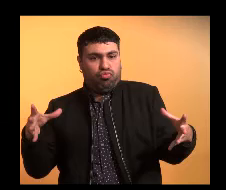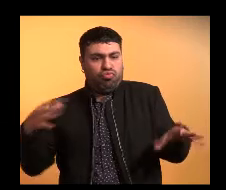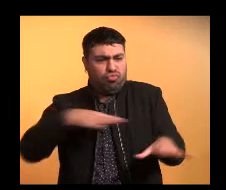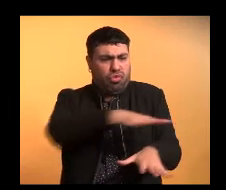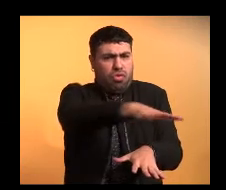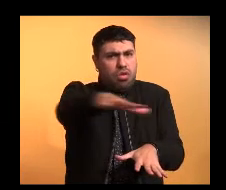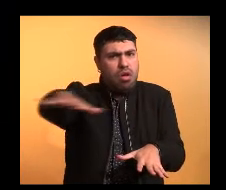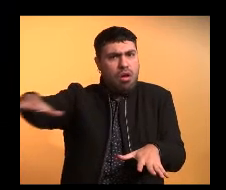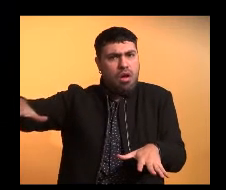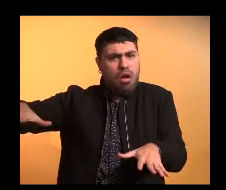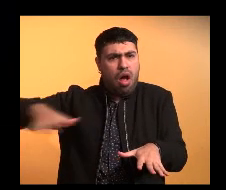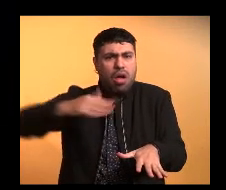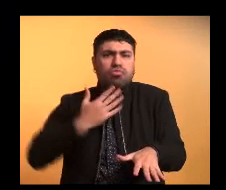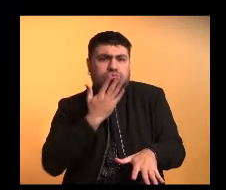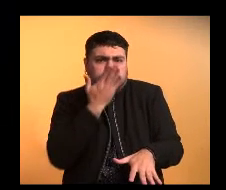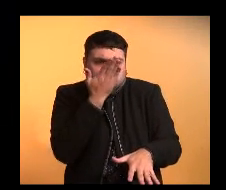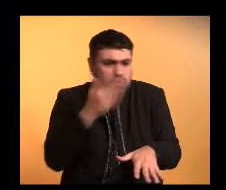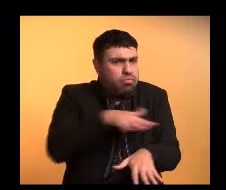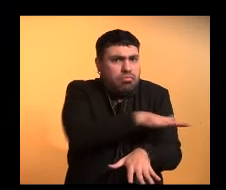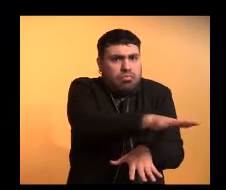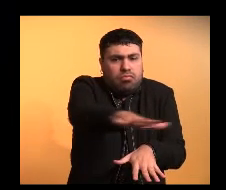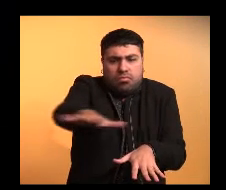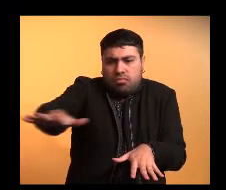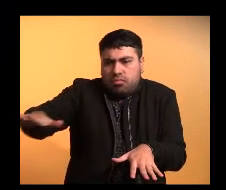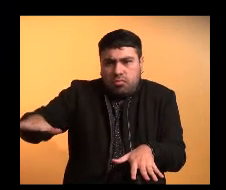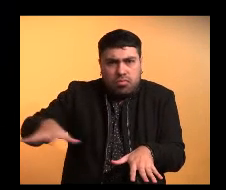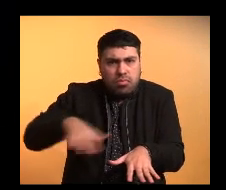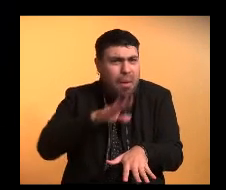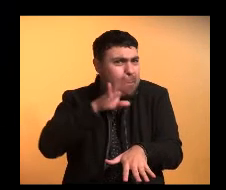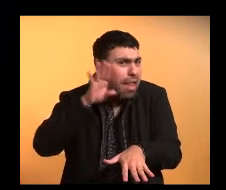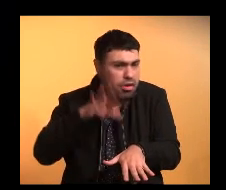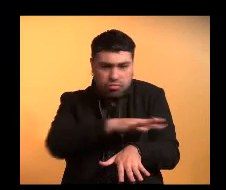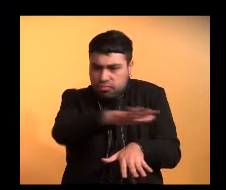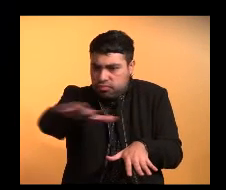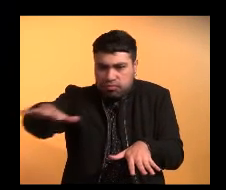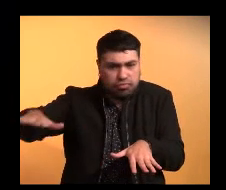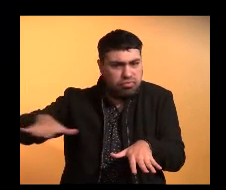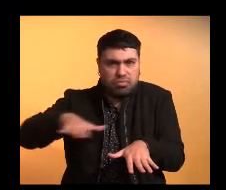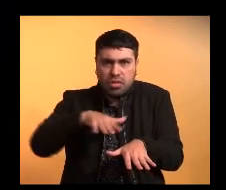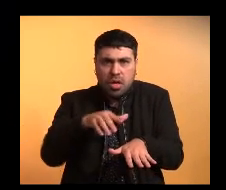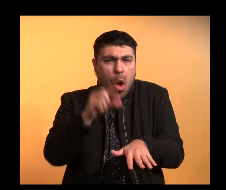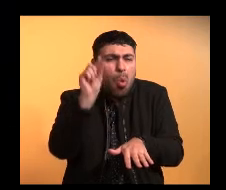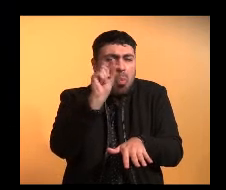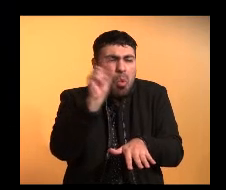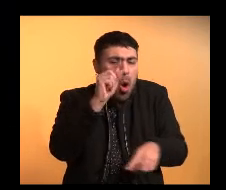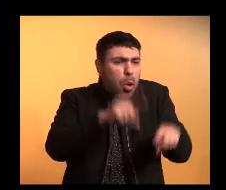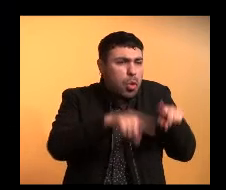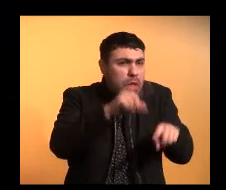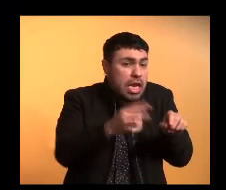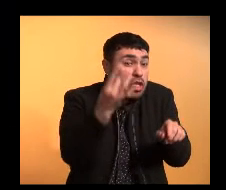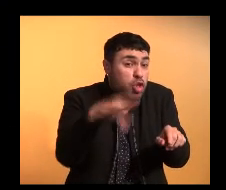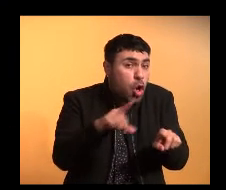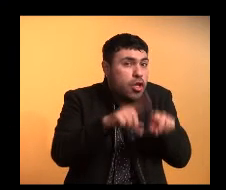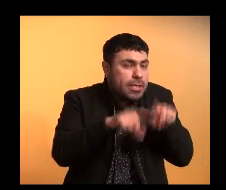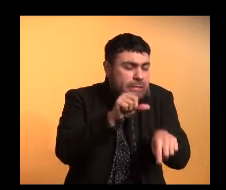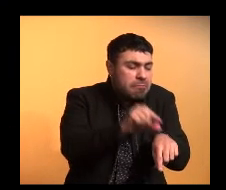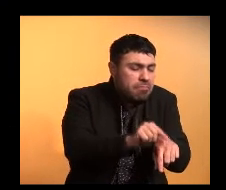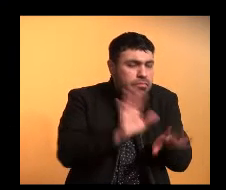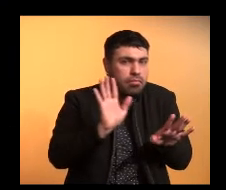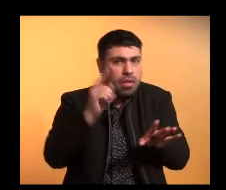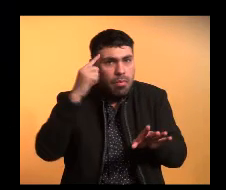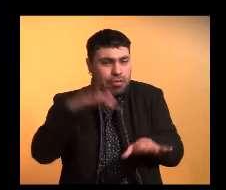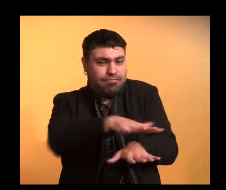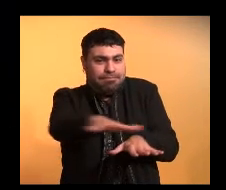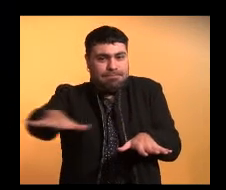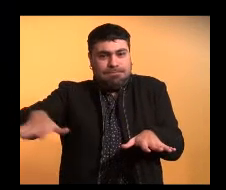está cubierta de hielo, prácticamente toda la Antártica está cubierta de hielo, solo un muy bajo porcentaje se descubre hielo en